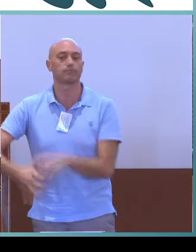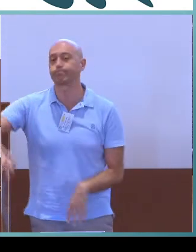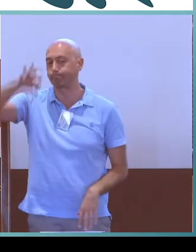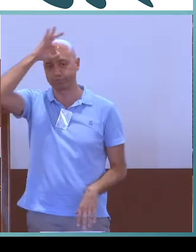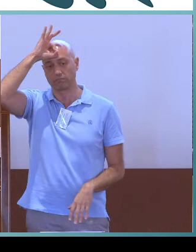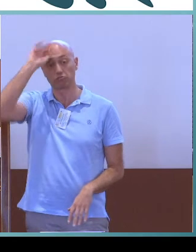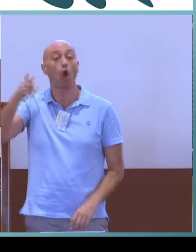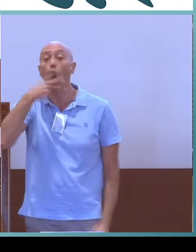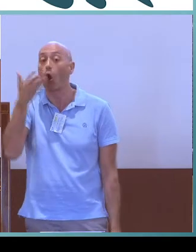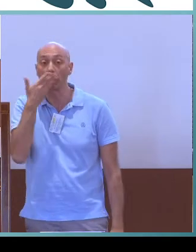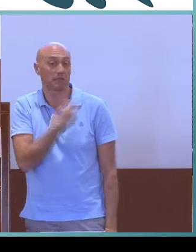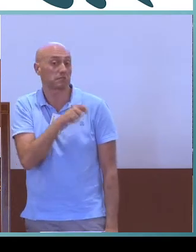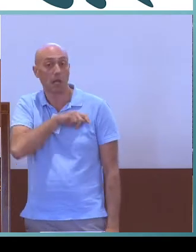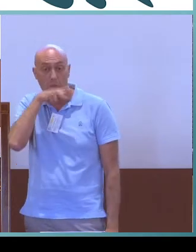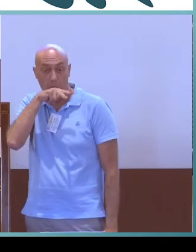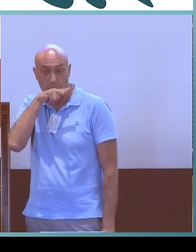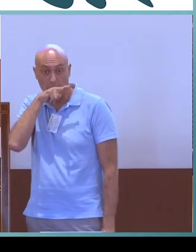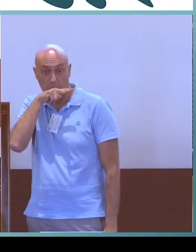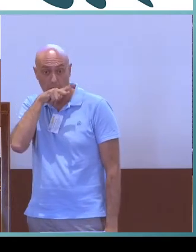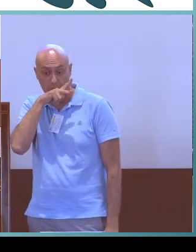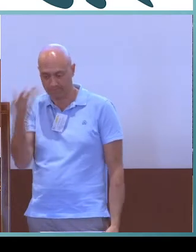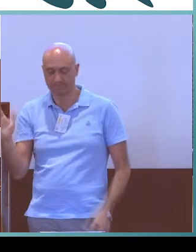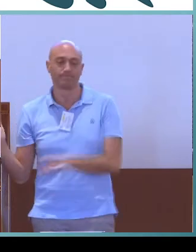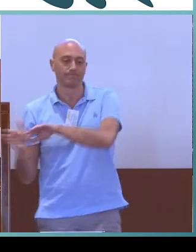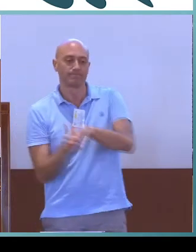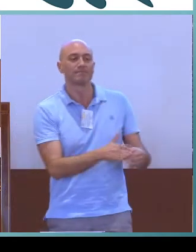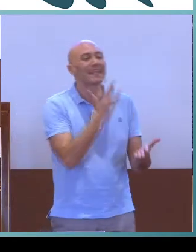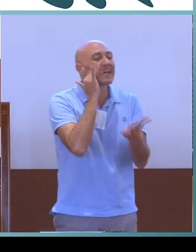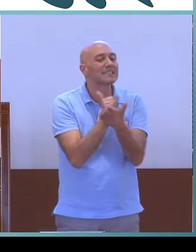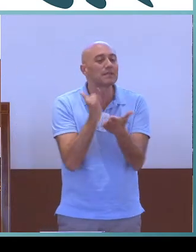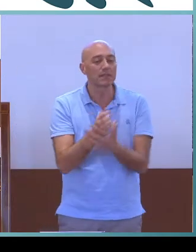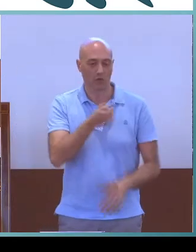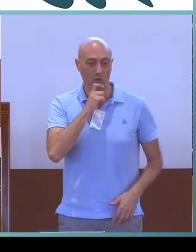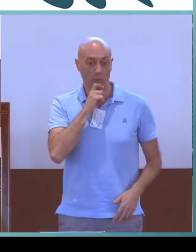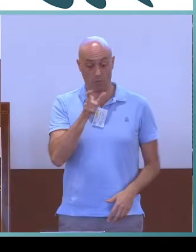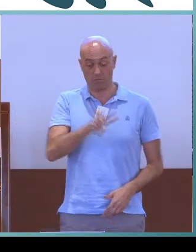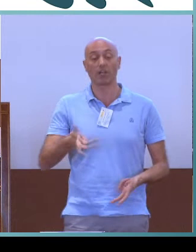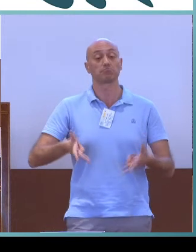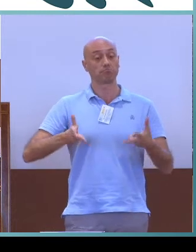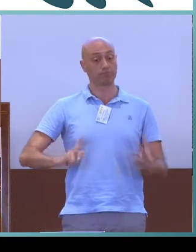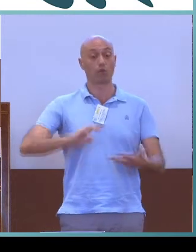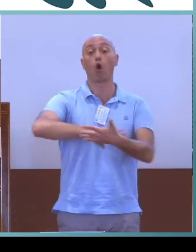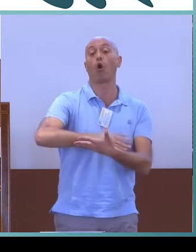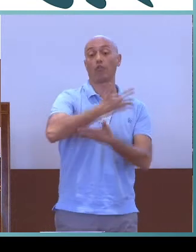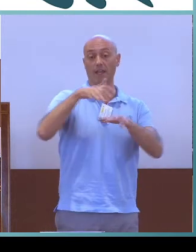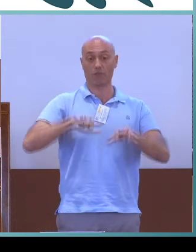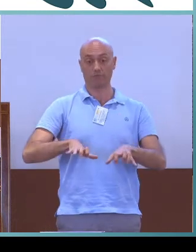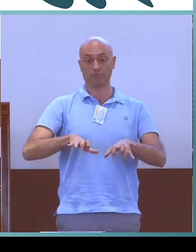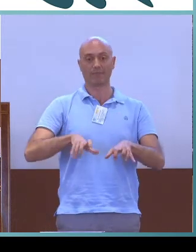Tenían que decidir si entre este par de palabras había una relación de significado. ¿Eran estas palabras parecidas,